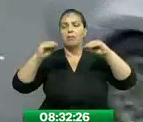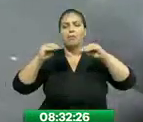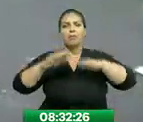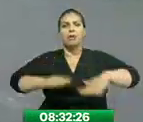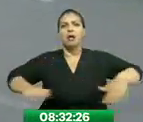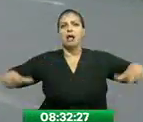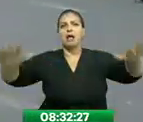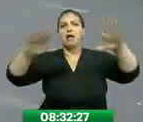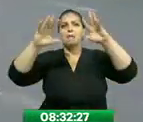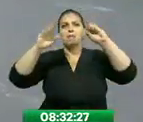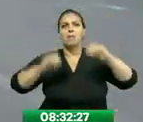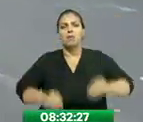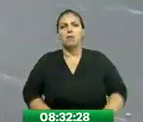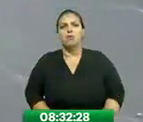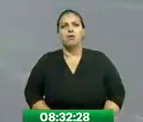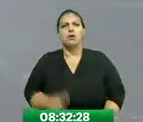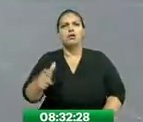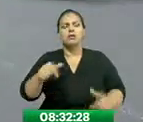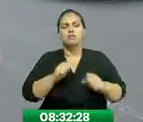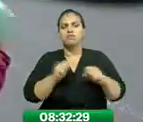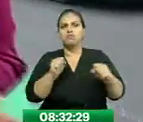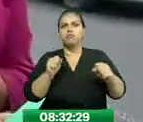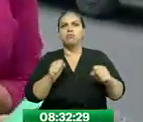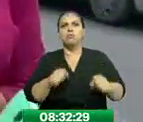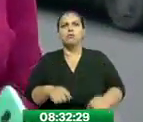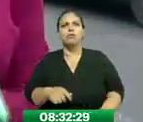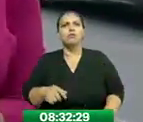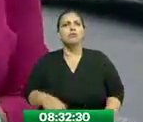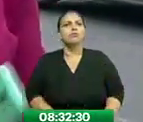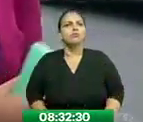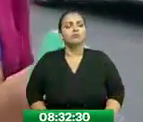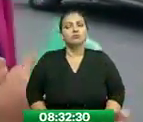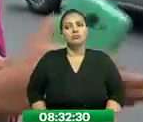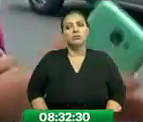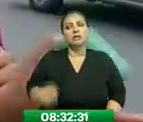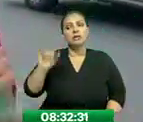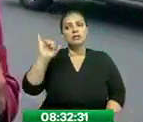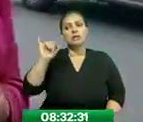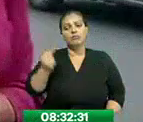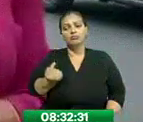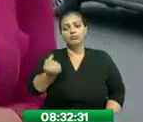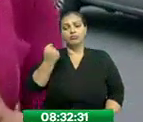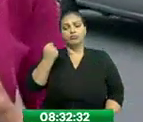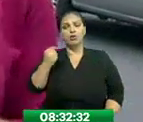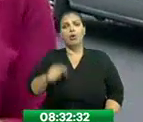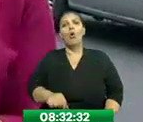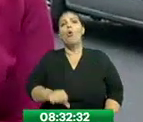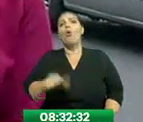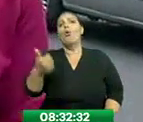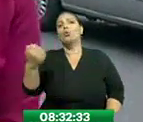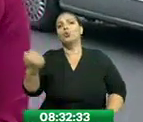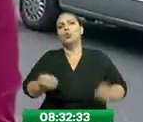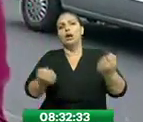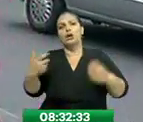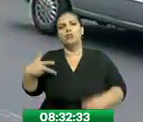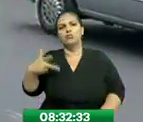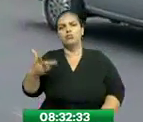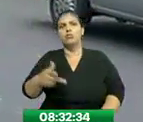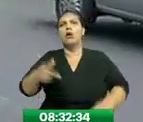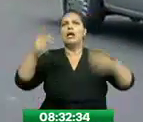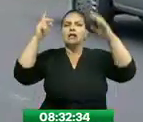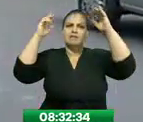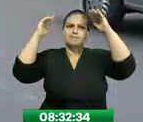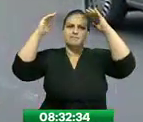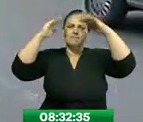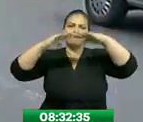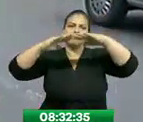se asustaron, escucharon el estruendo. Dicen que el sábado inició todo. El vehículo del día sábado es desconocido su paradero, compañeros. Sin embargo, no hay